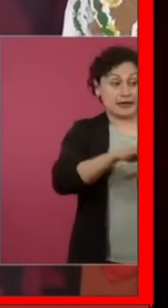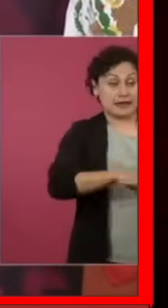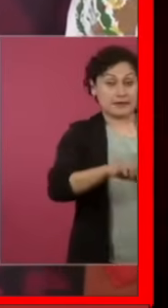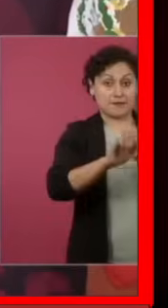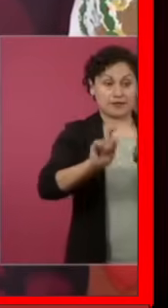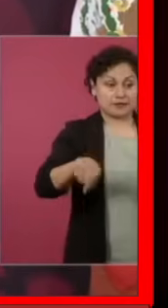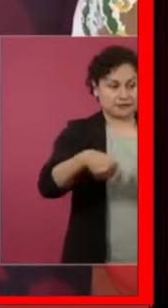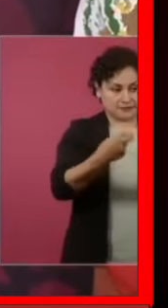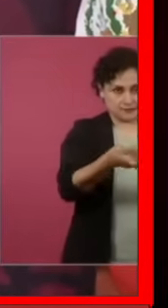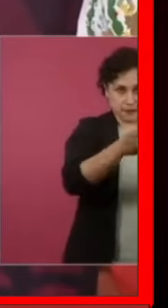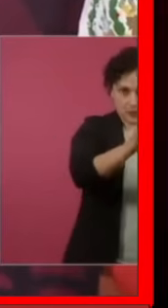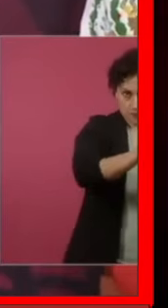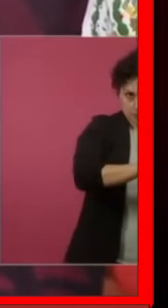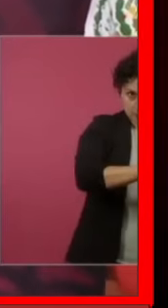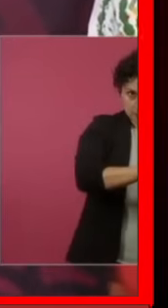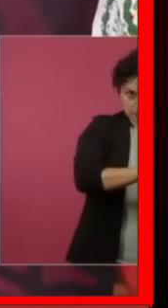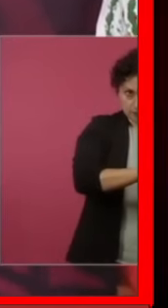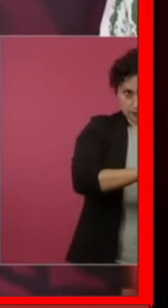para extraer